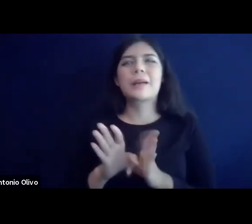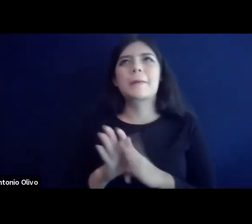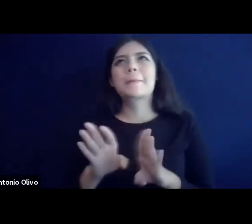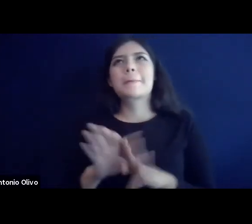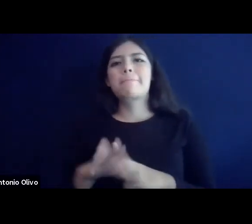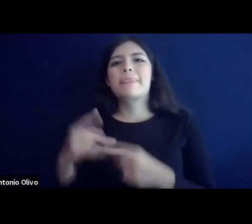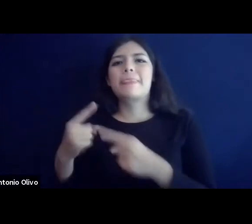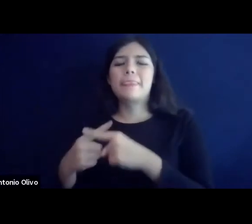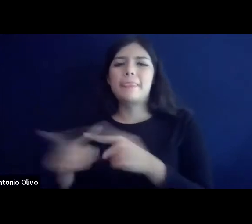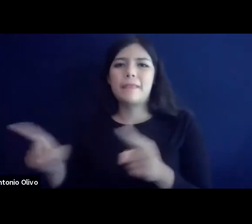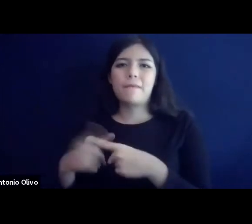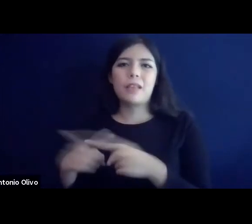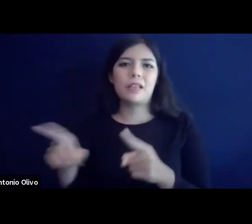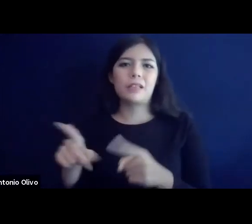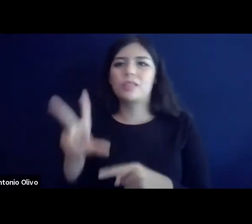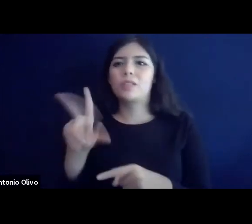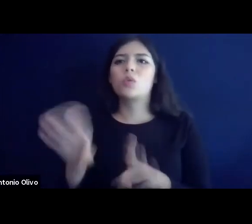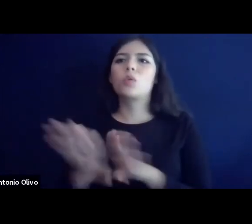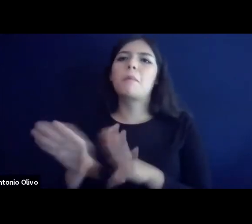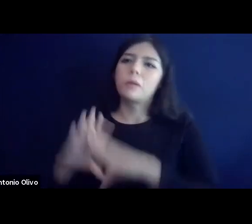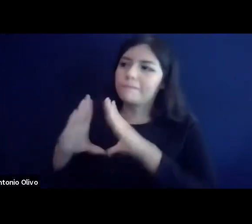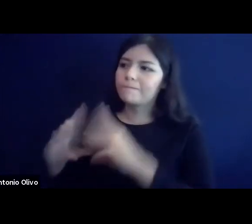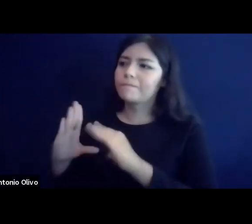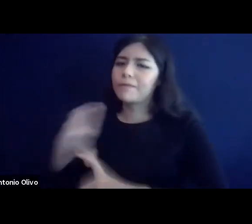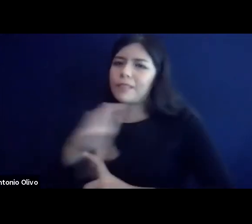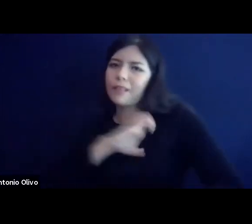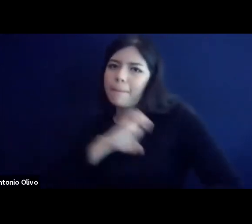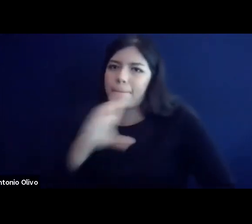no se te notara, ¿no? Para que no se viera.